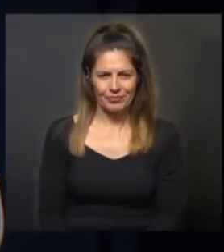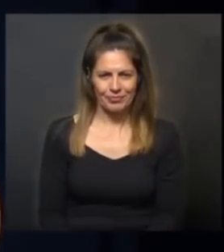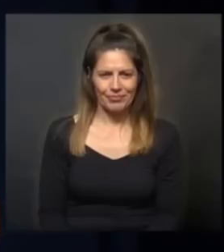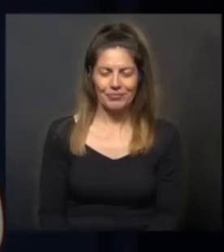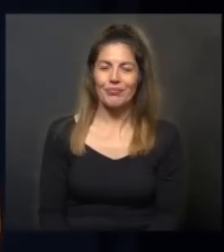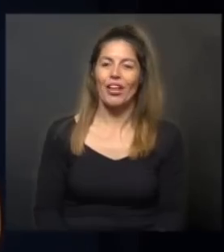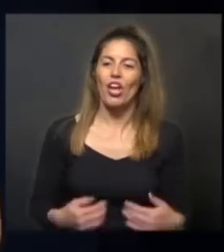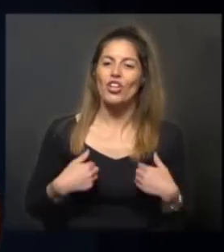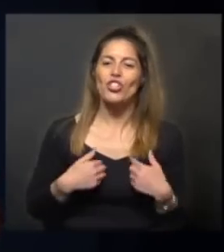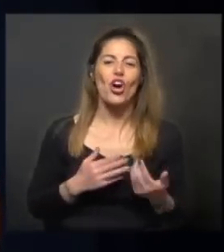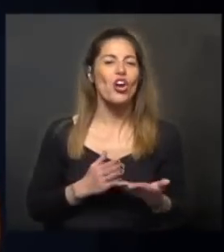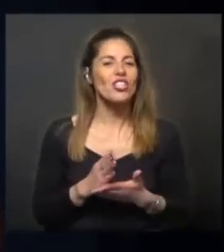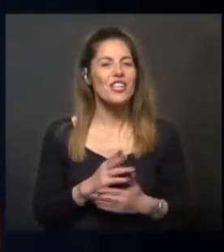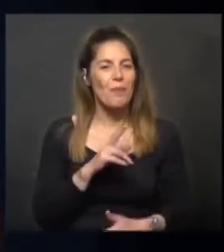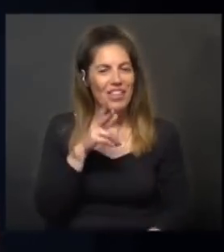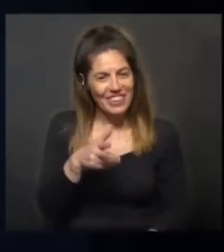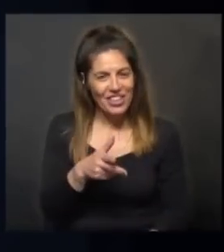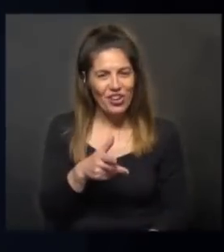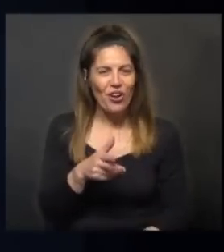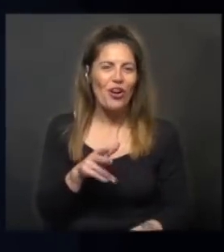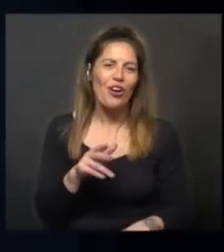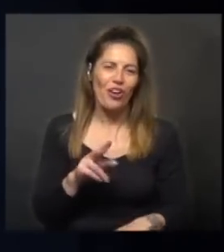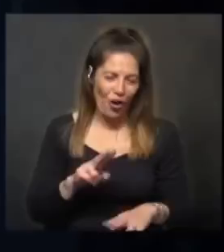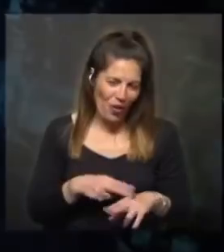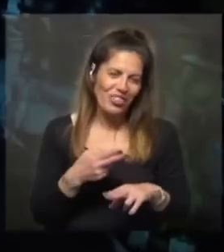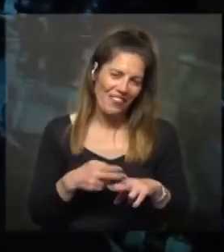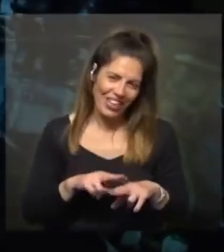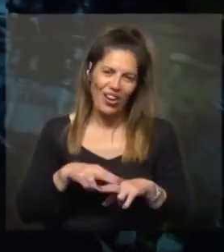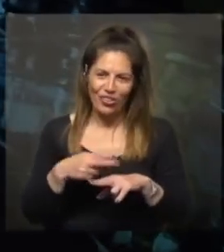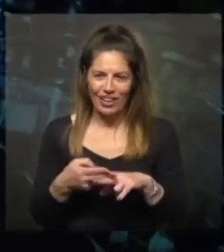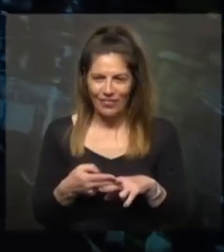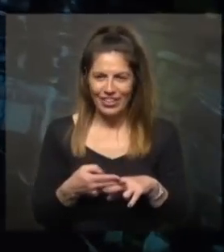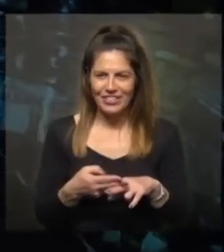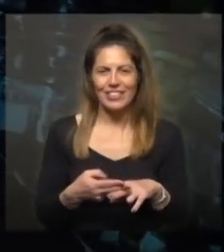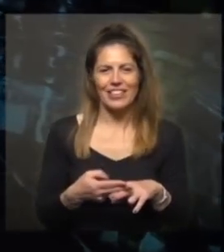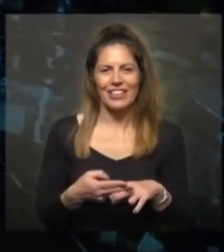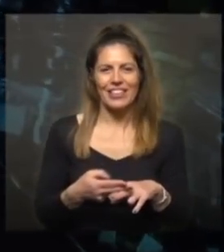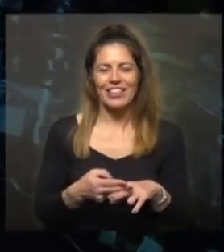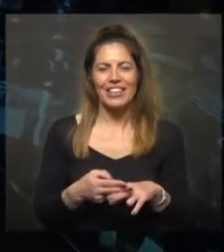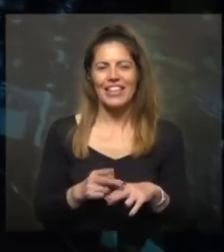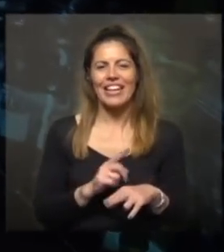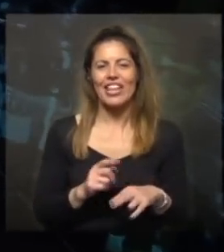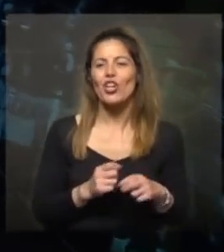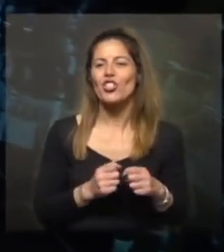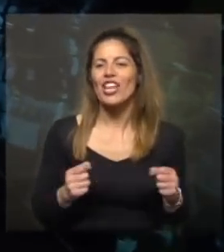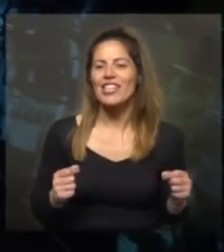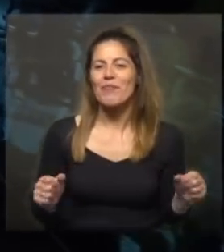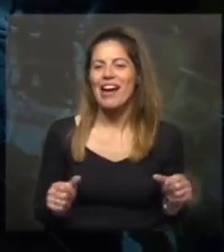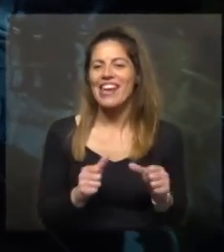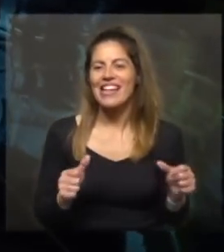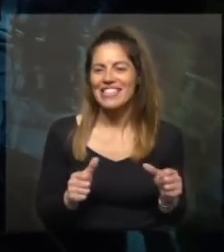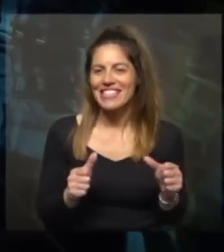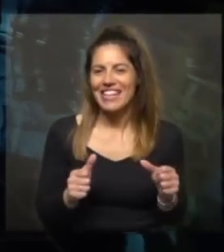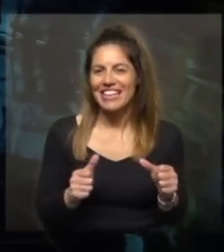siempre lo digo que allá Ya parezco que es redundante no pero bueno que que no se anima a hacer Tenemos que grabar lo que pasa en